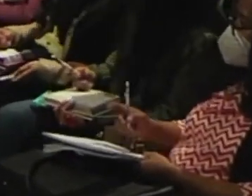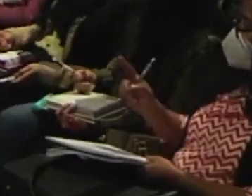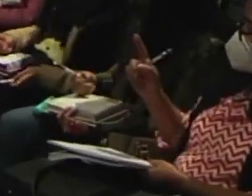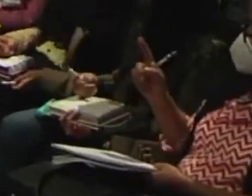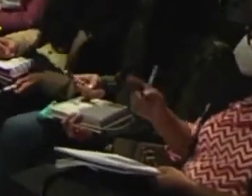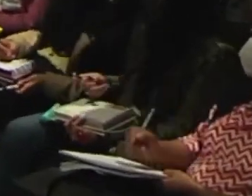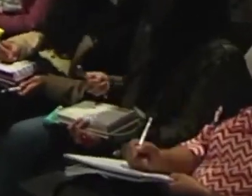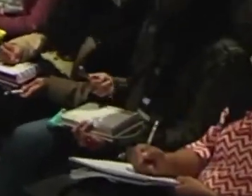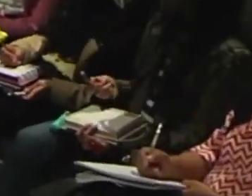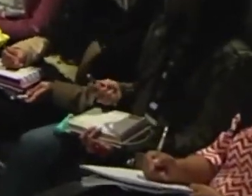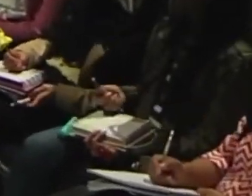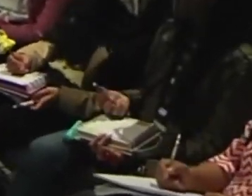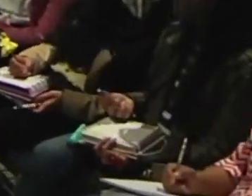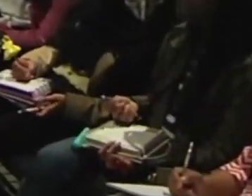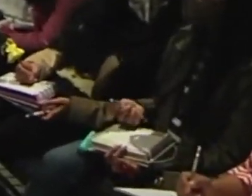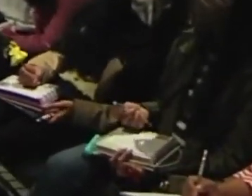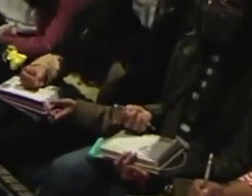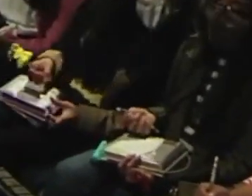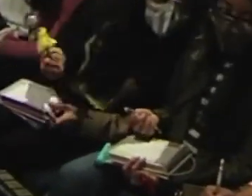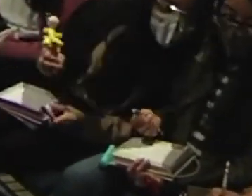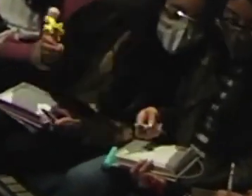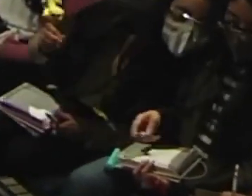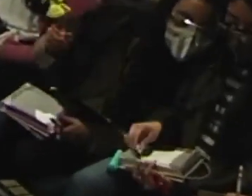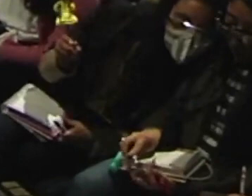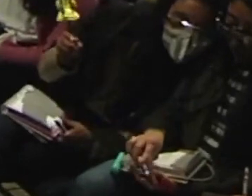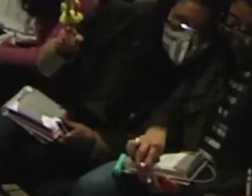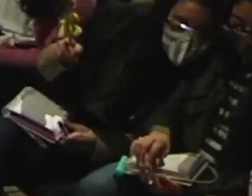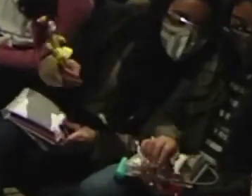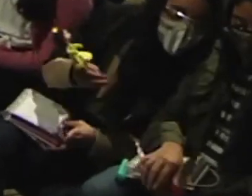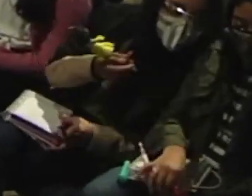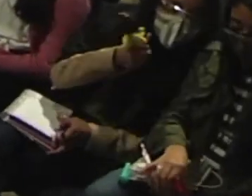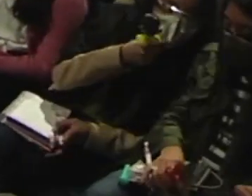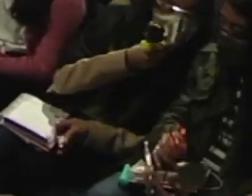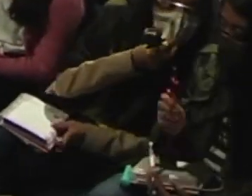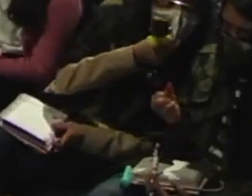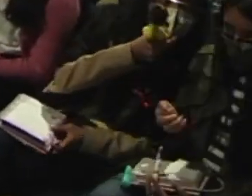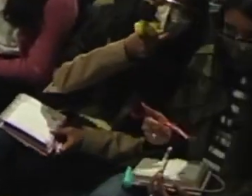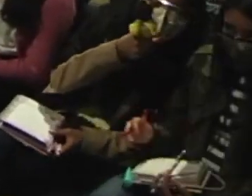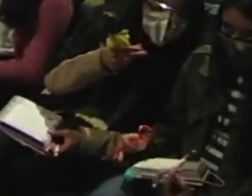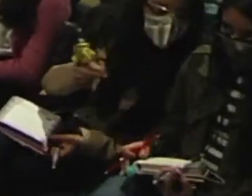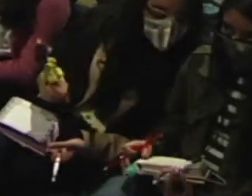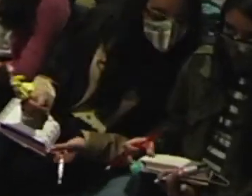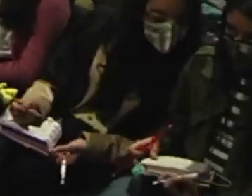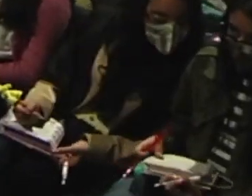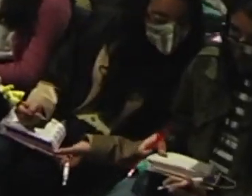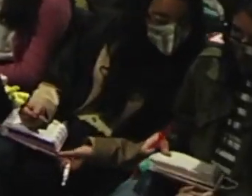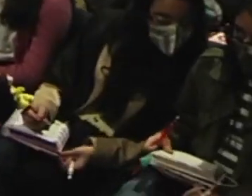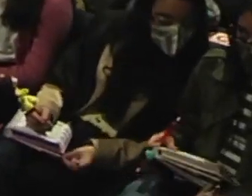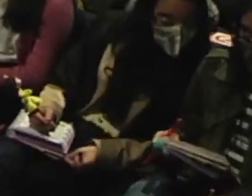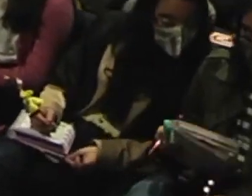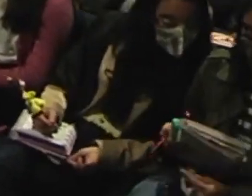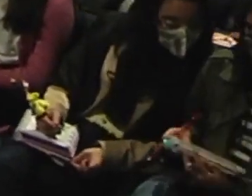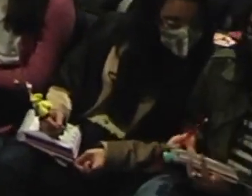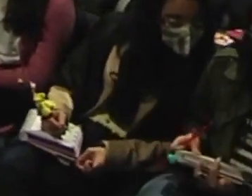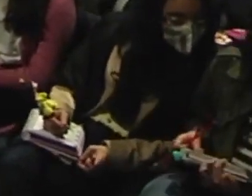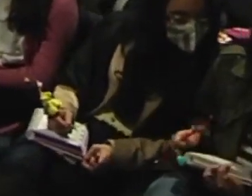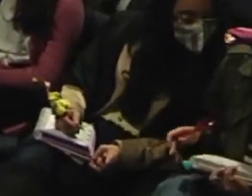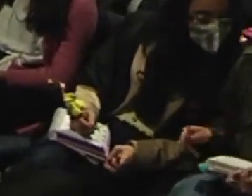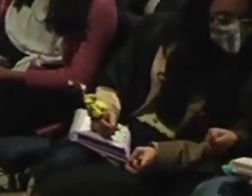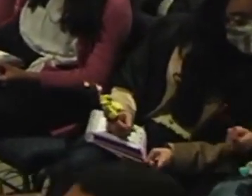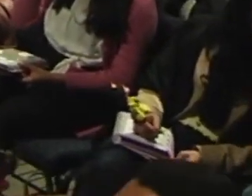cuenta que no es así verdad pero hace muchos años yo trabaja en la industria farmacéutica y